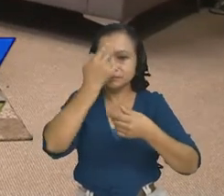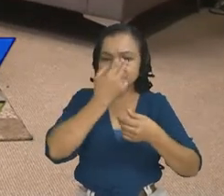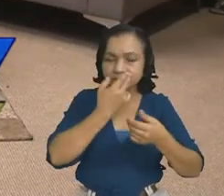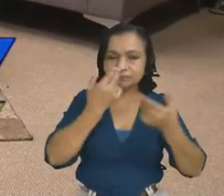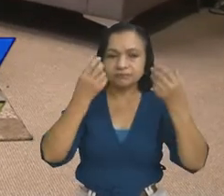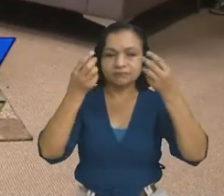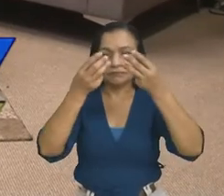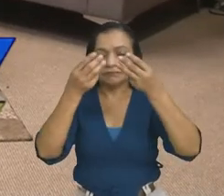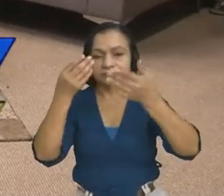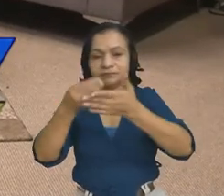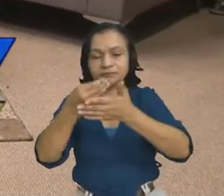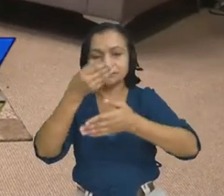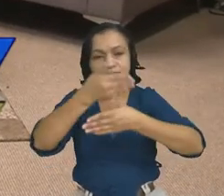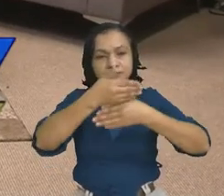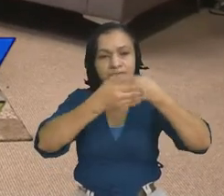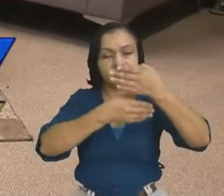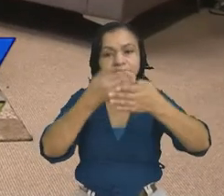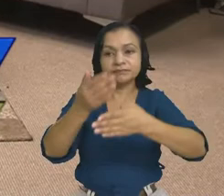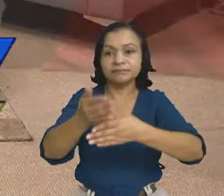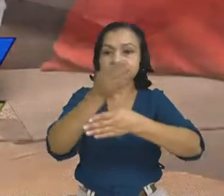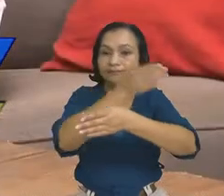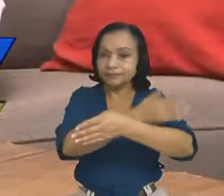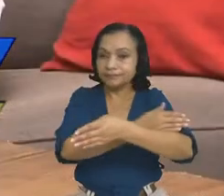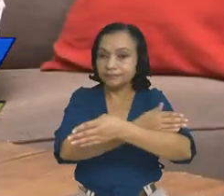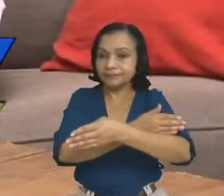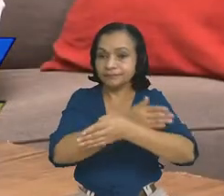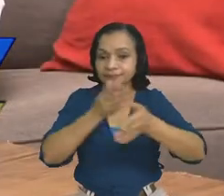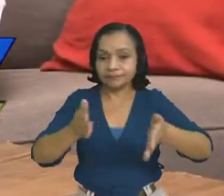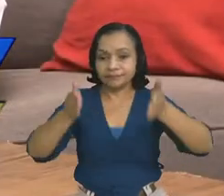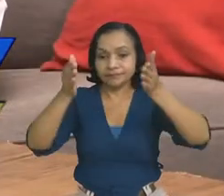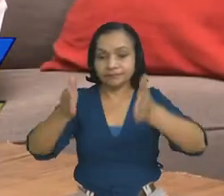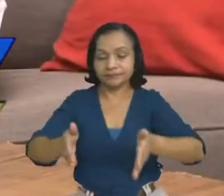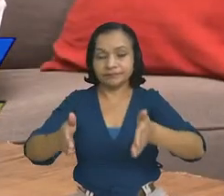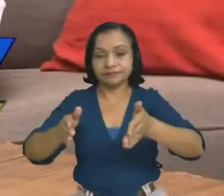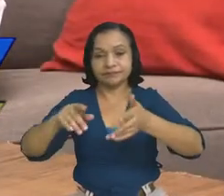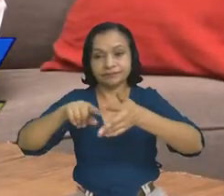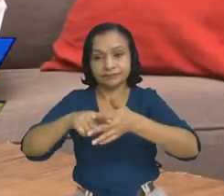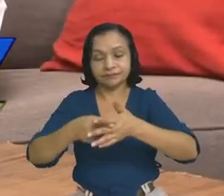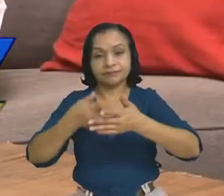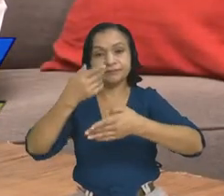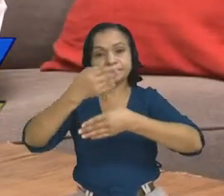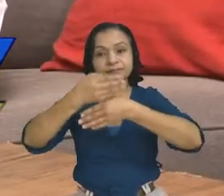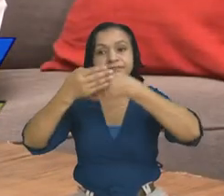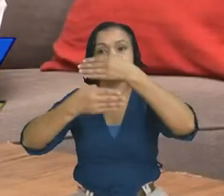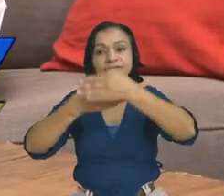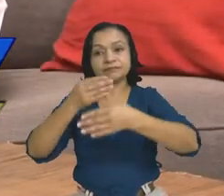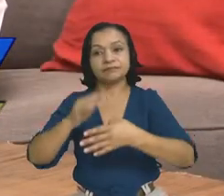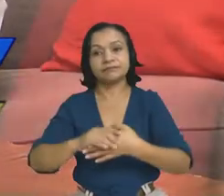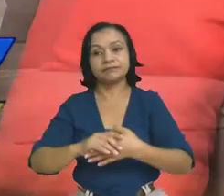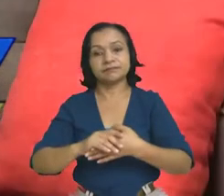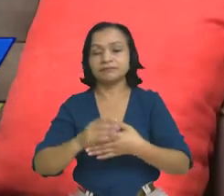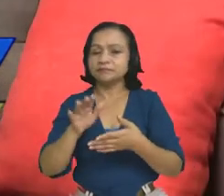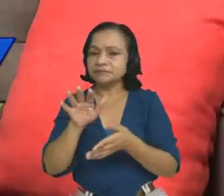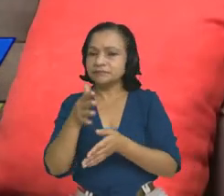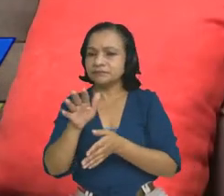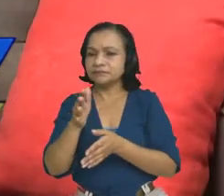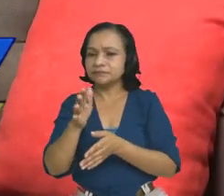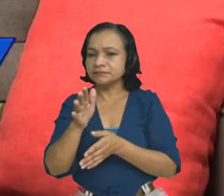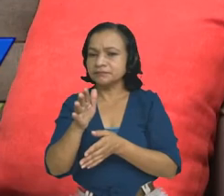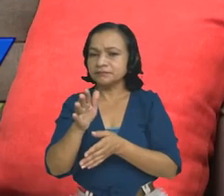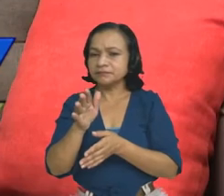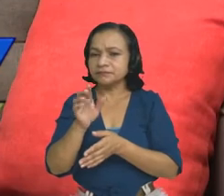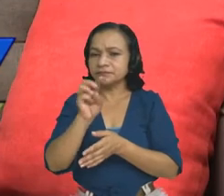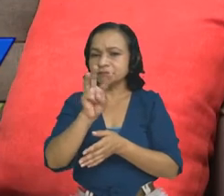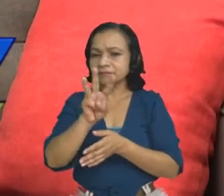que se tiene que hacer antes de comenzar a poner la primera piedra y desarrollar todo el edificio, pues se calcula que va a andar aproximadamente por